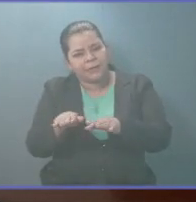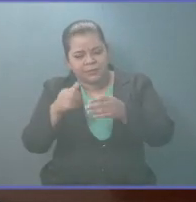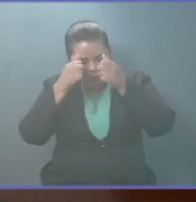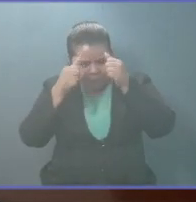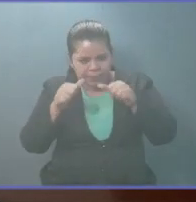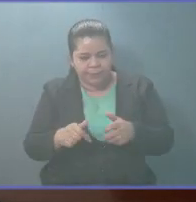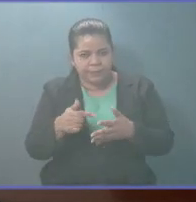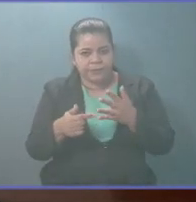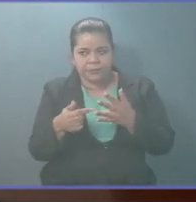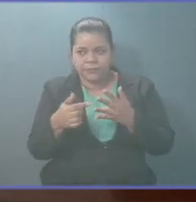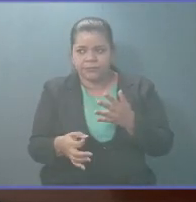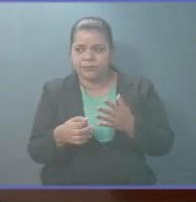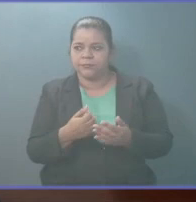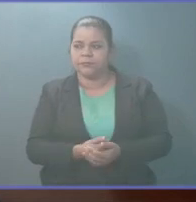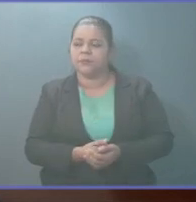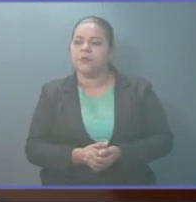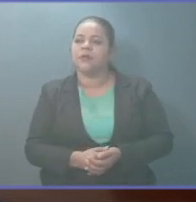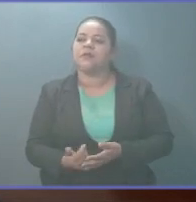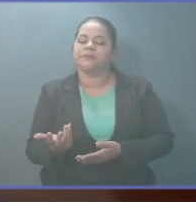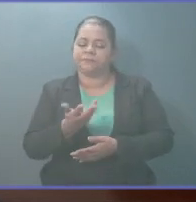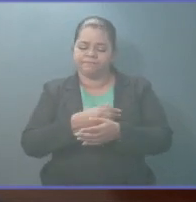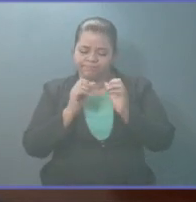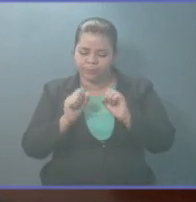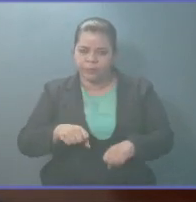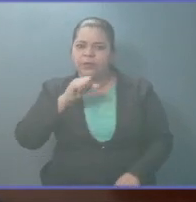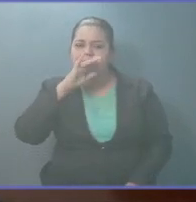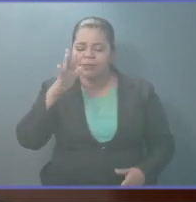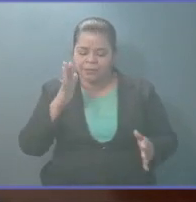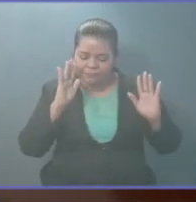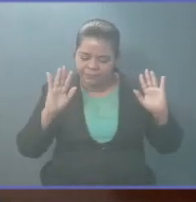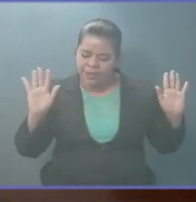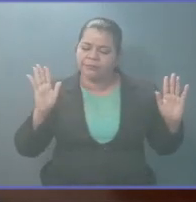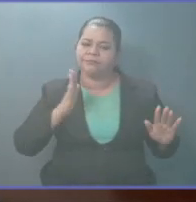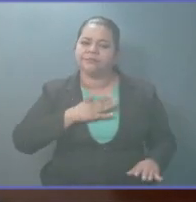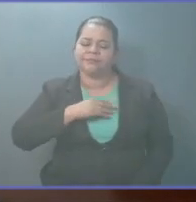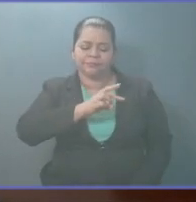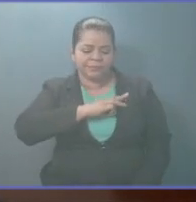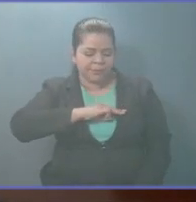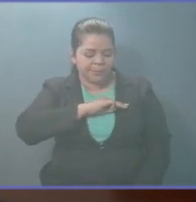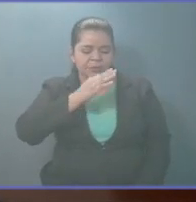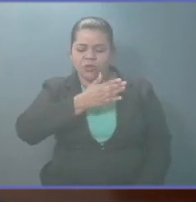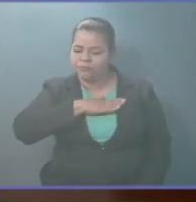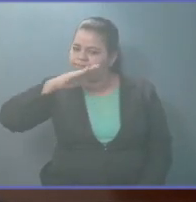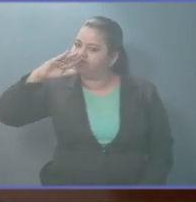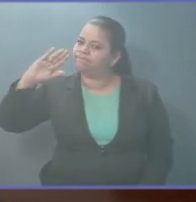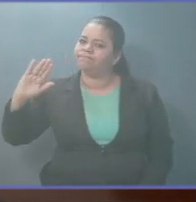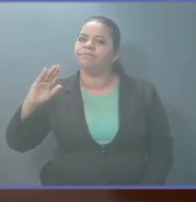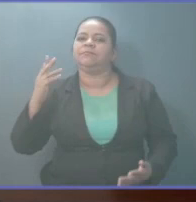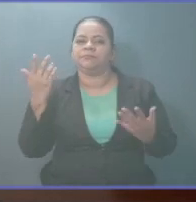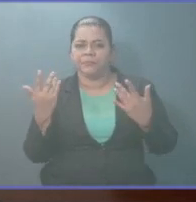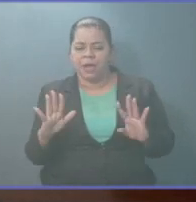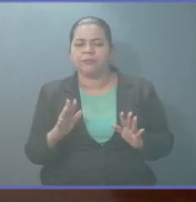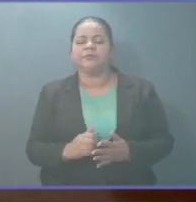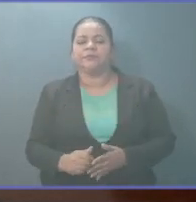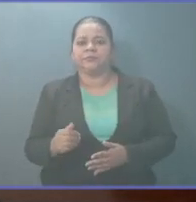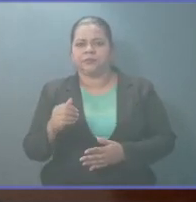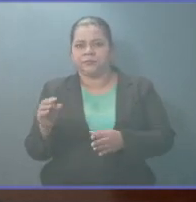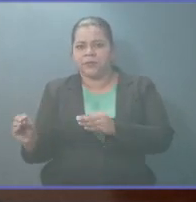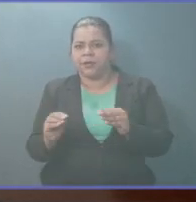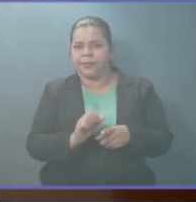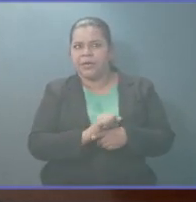dictamen, para que tal vez con modificación de agenda en la plenaria de mañana pudiéramos ya dictaminar. Vamos a finalizar las intervenciones